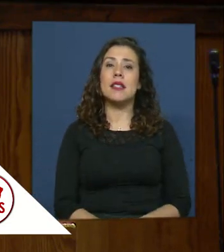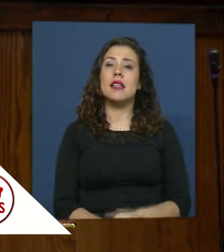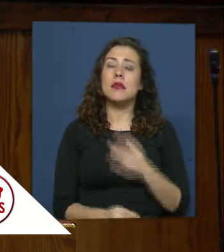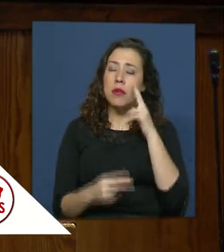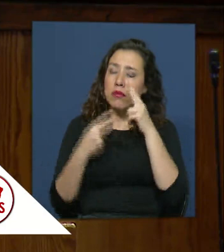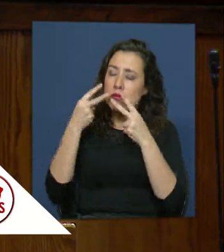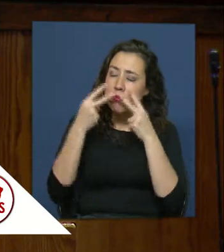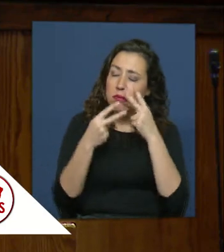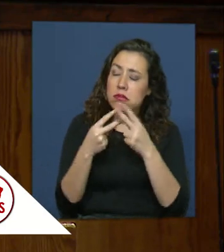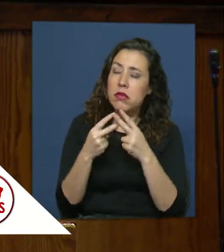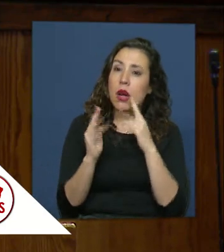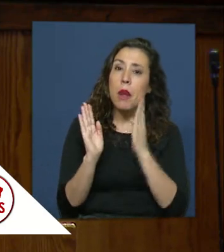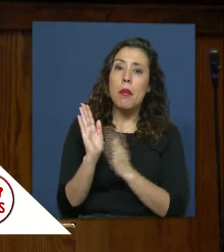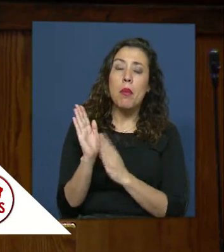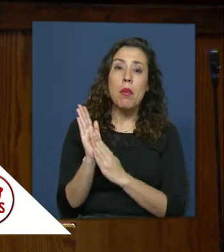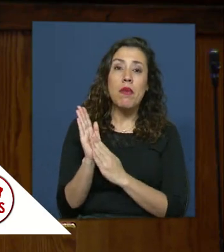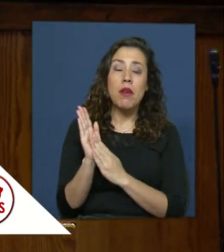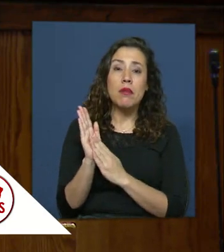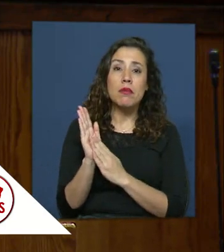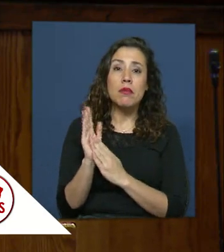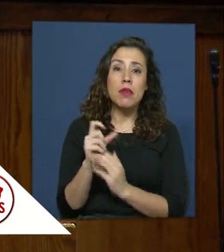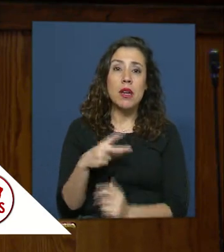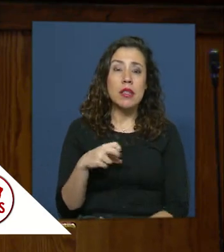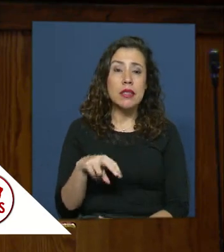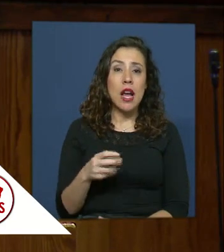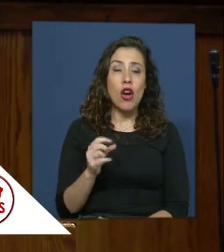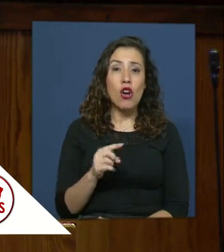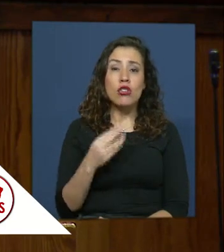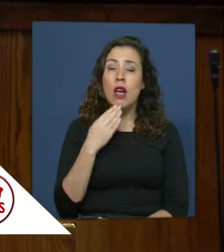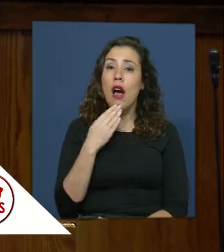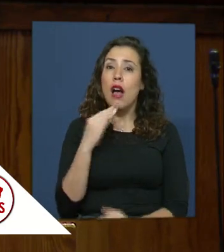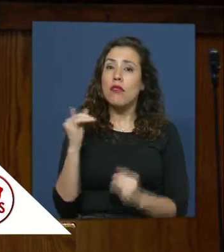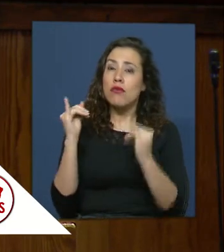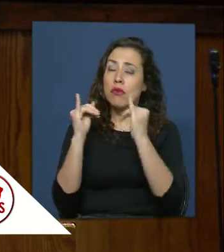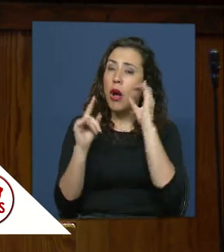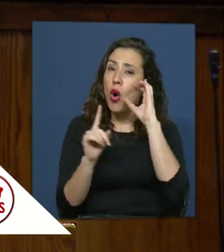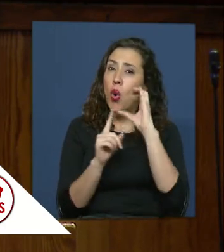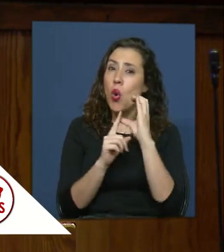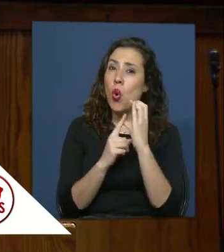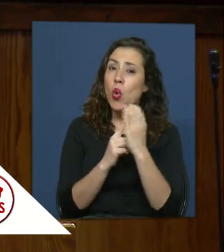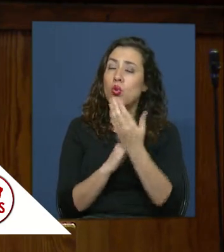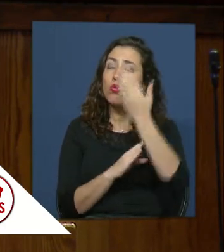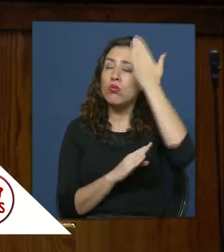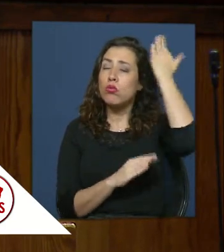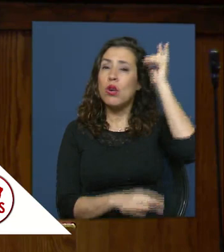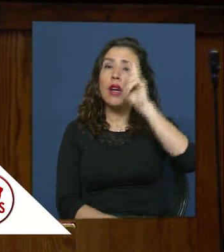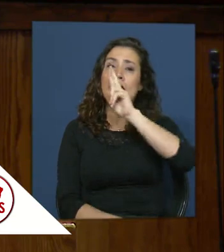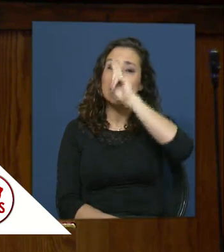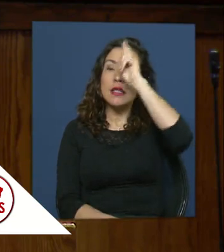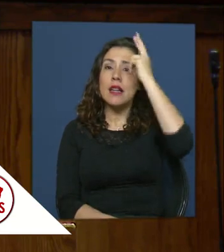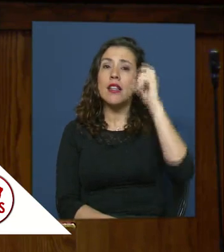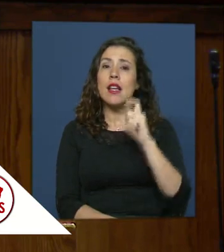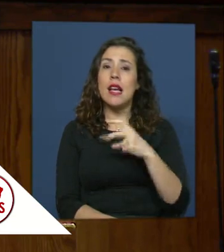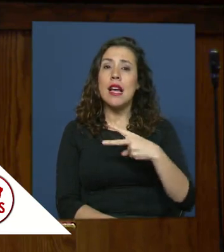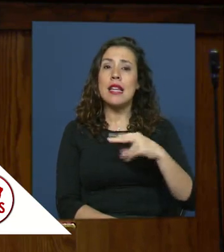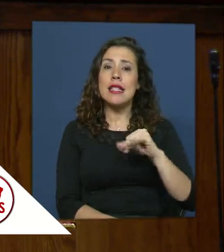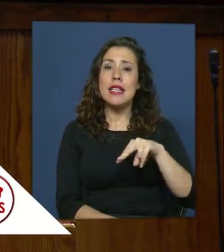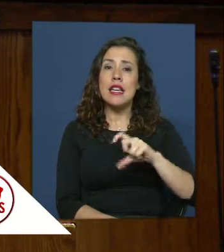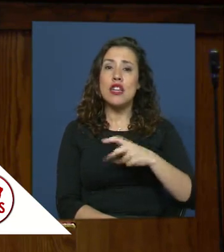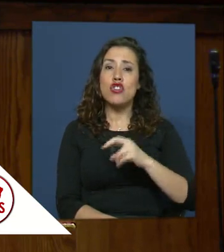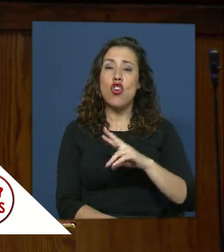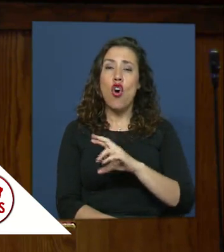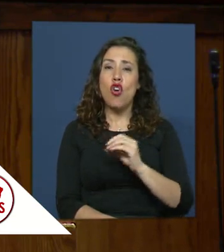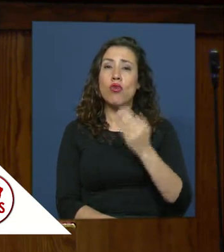demuestran que los changos, por parte, presentarían a su vez rasgos culturales de los pueblos de tradición chinchorro. Existen en esta